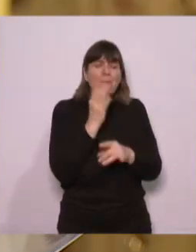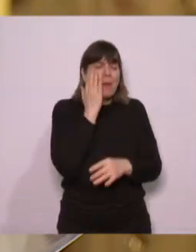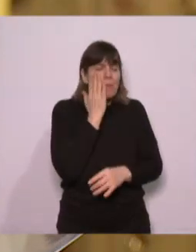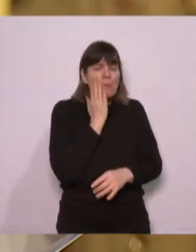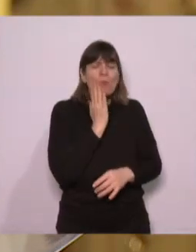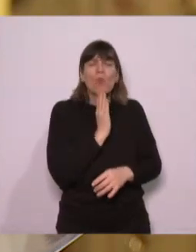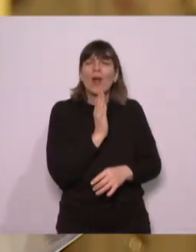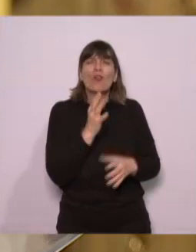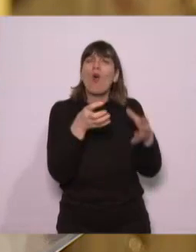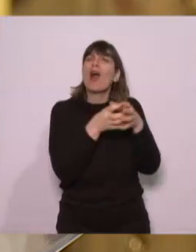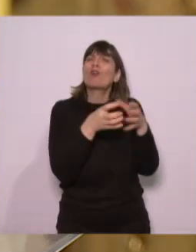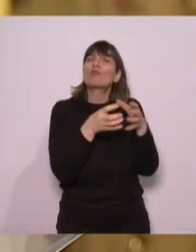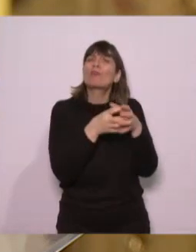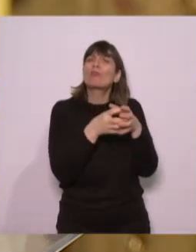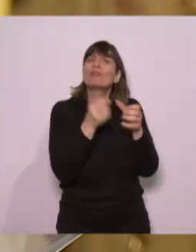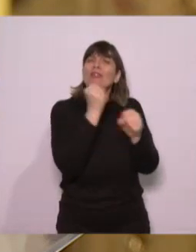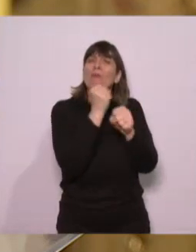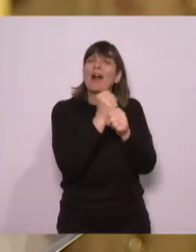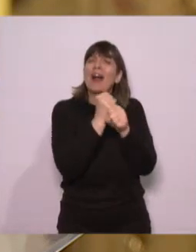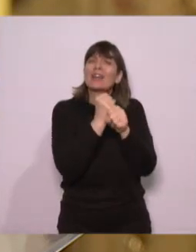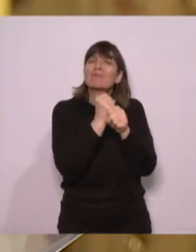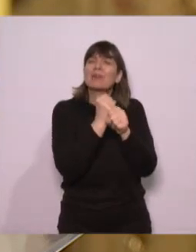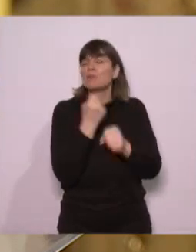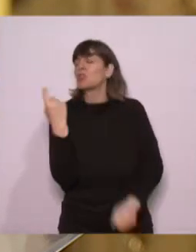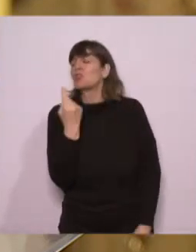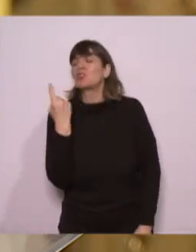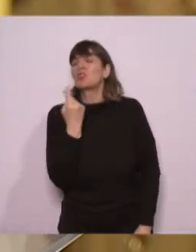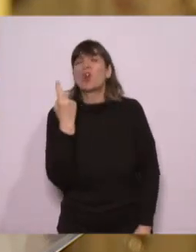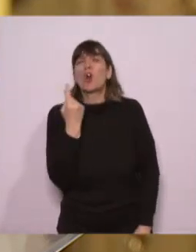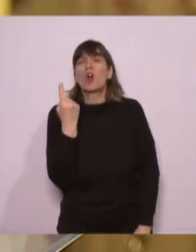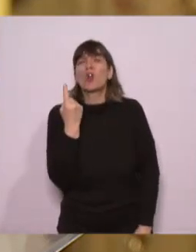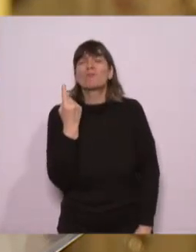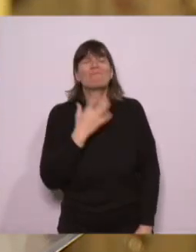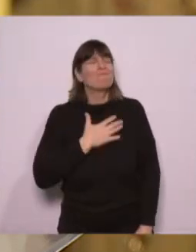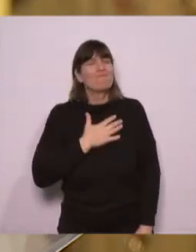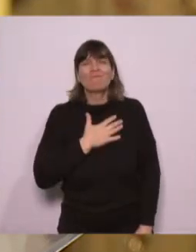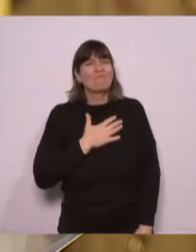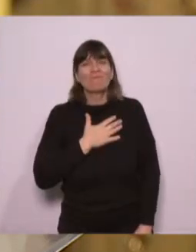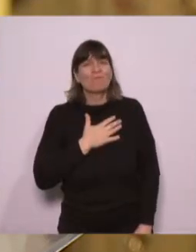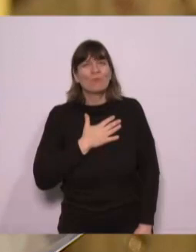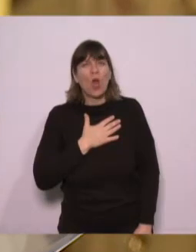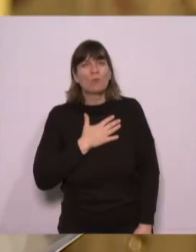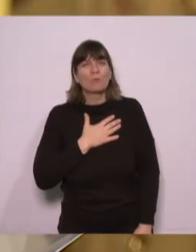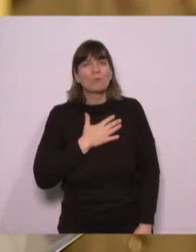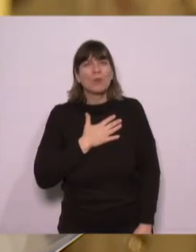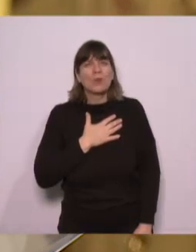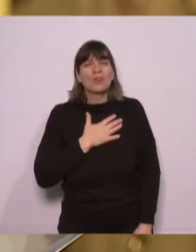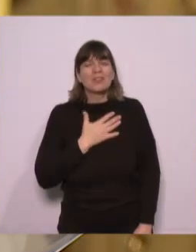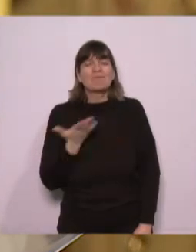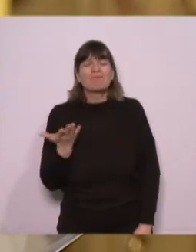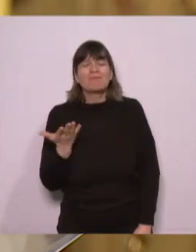cosas hacerlas en grupo, porque el hacerlas sola, al hacerlo solo, uno